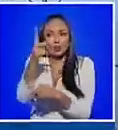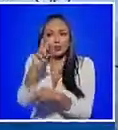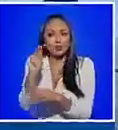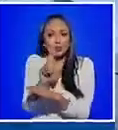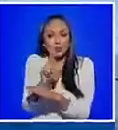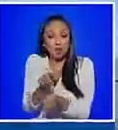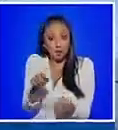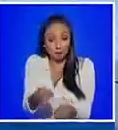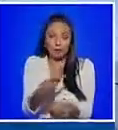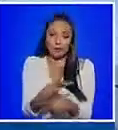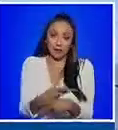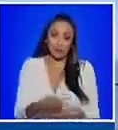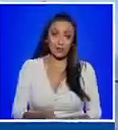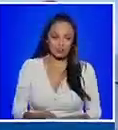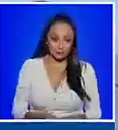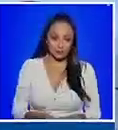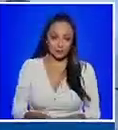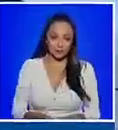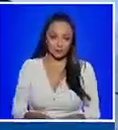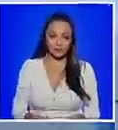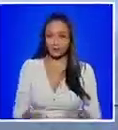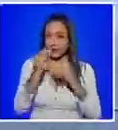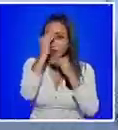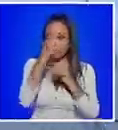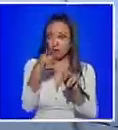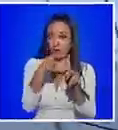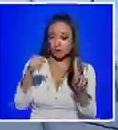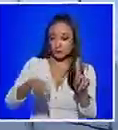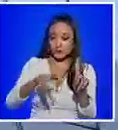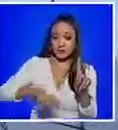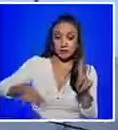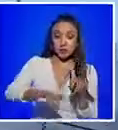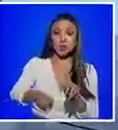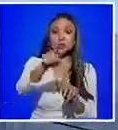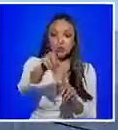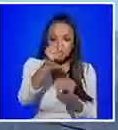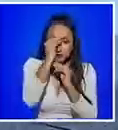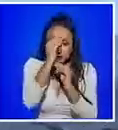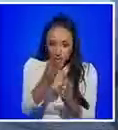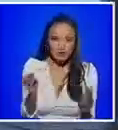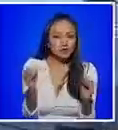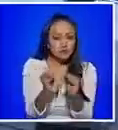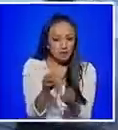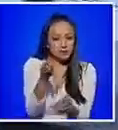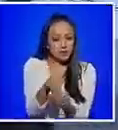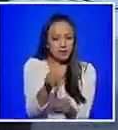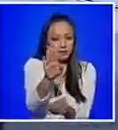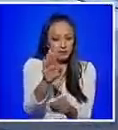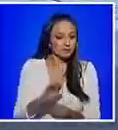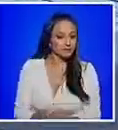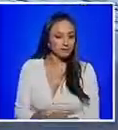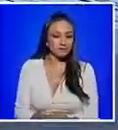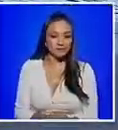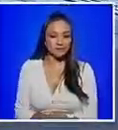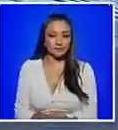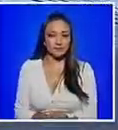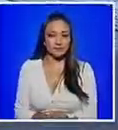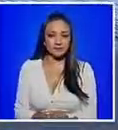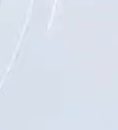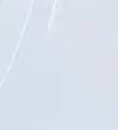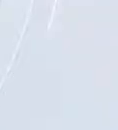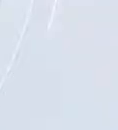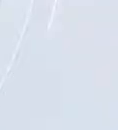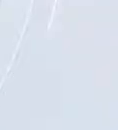torna peligrosa. Eso es lo que les podemos contar desde este sector, pero ustedes tienen más información en estudio.